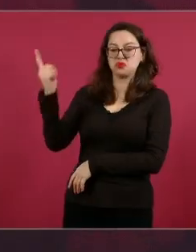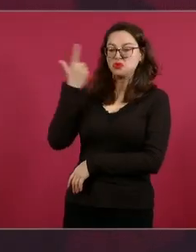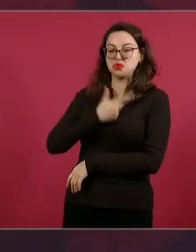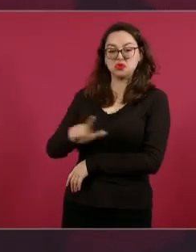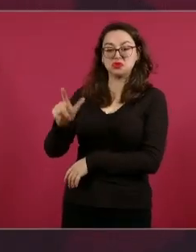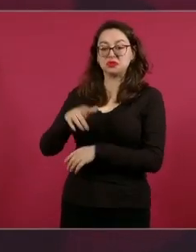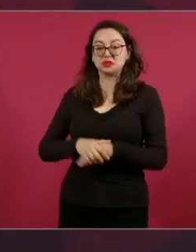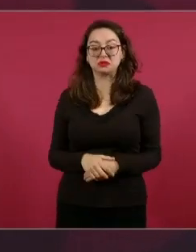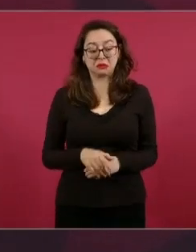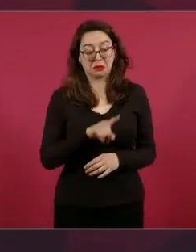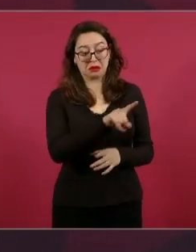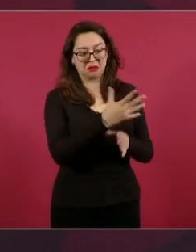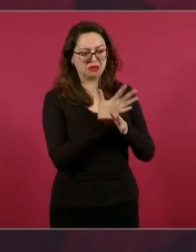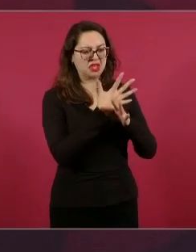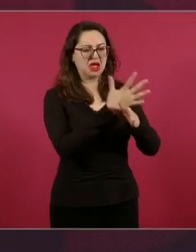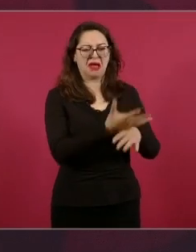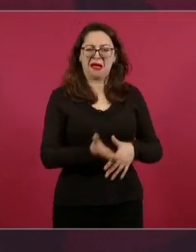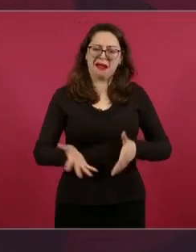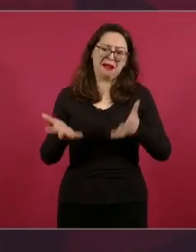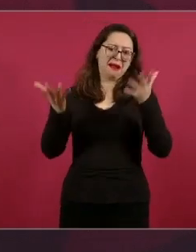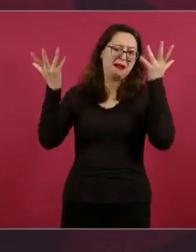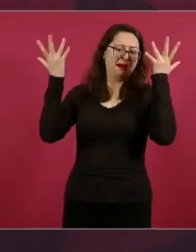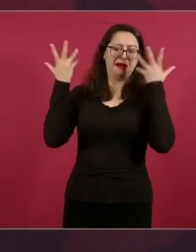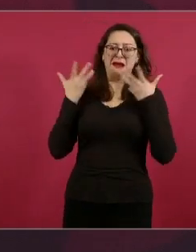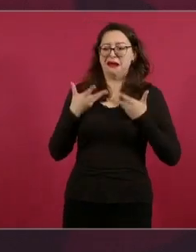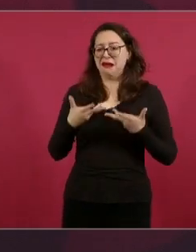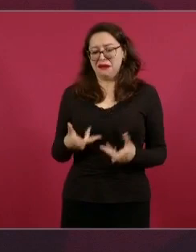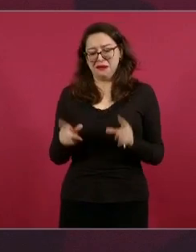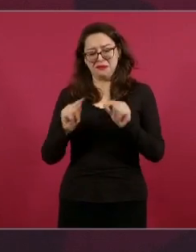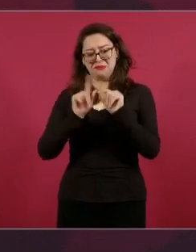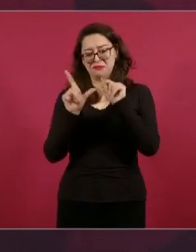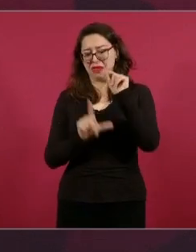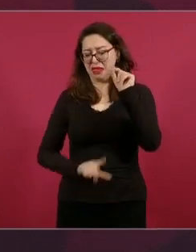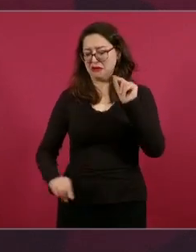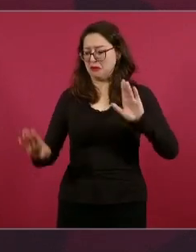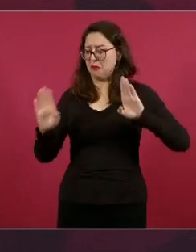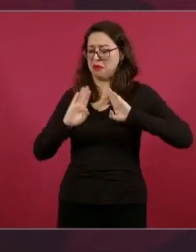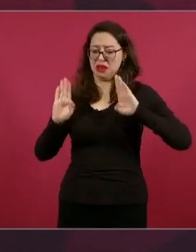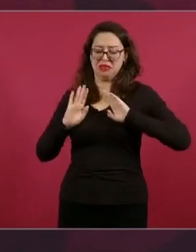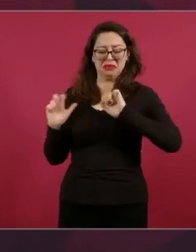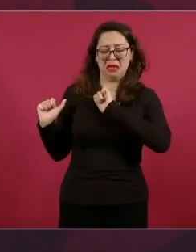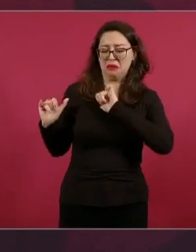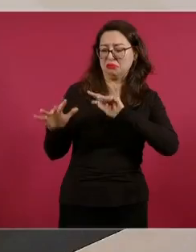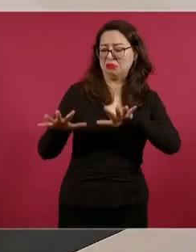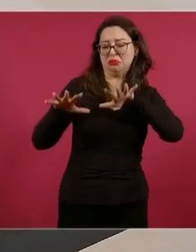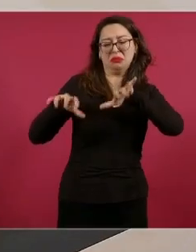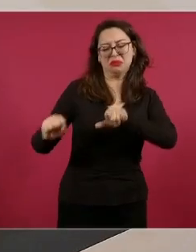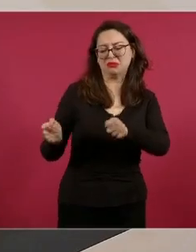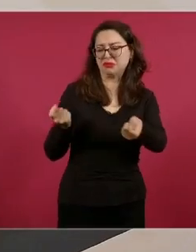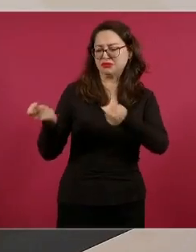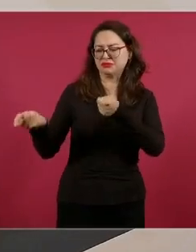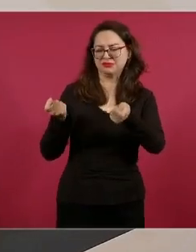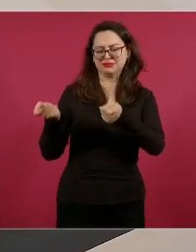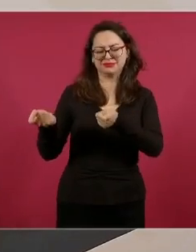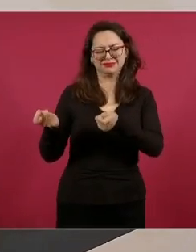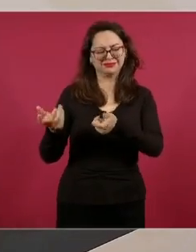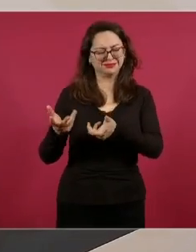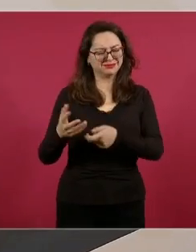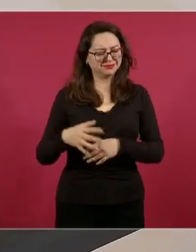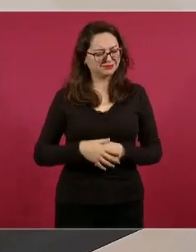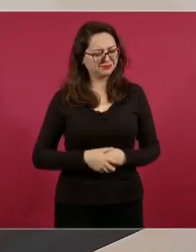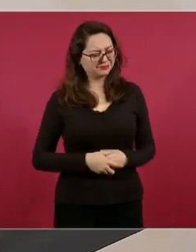llaman militarizar al país, se olvidan de que el